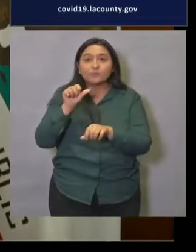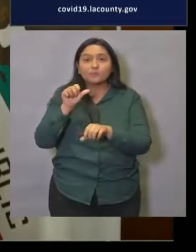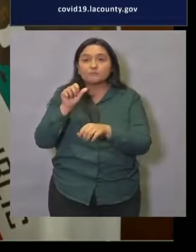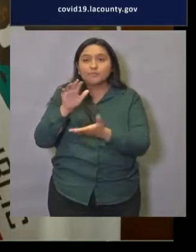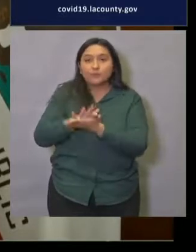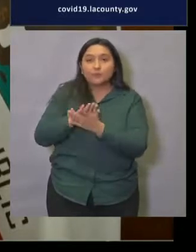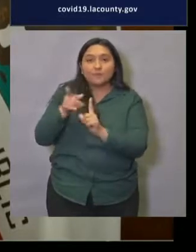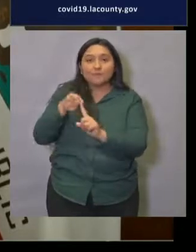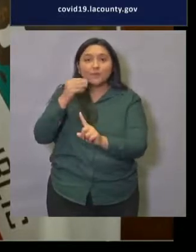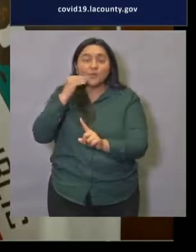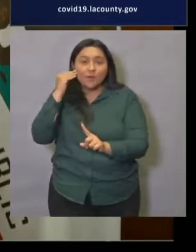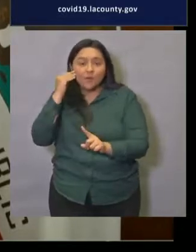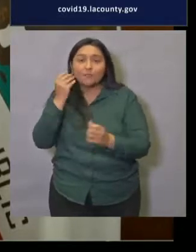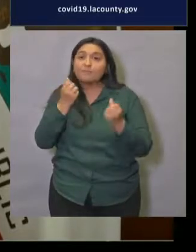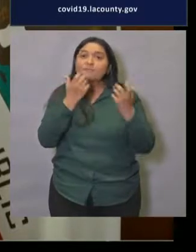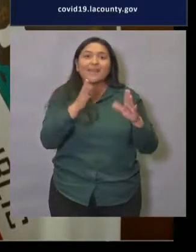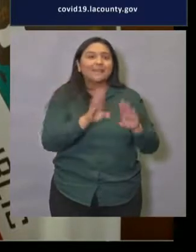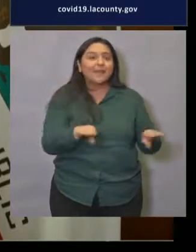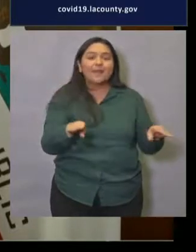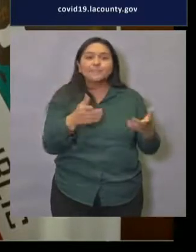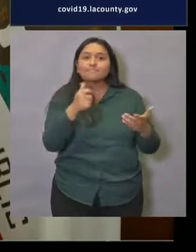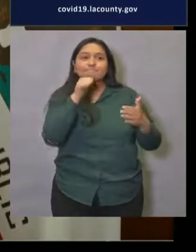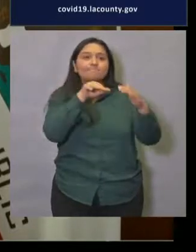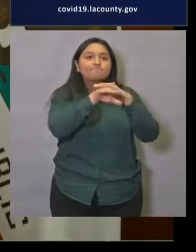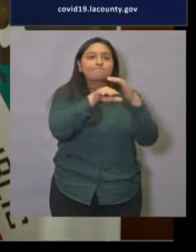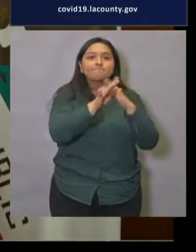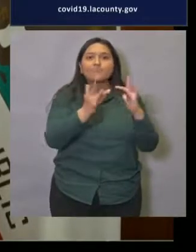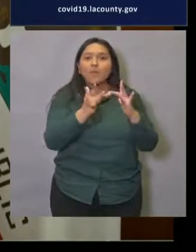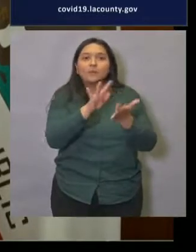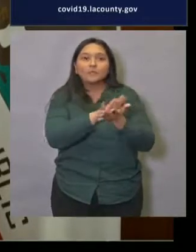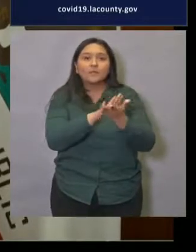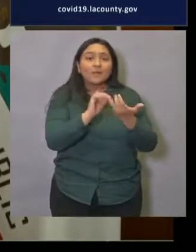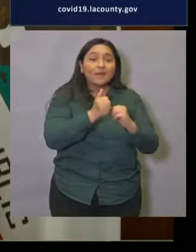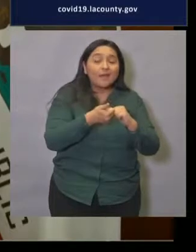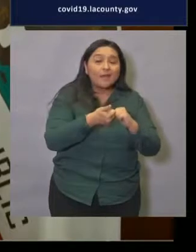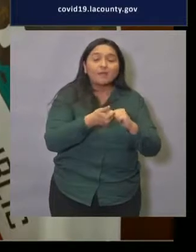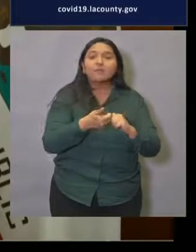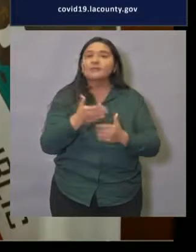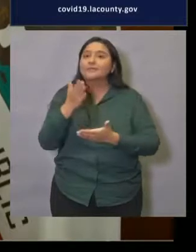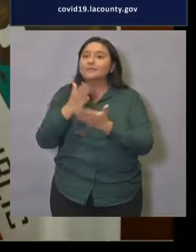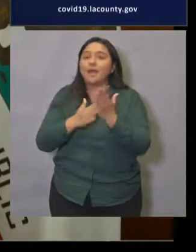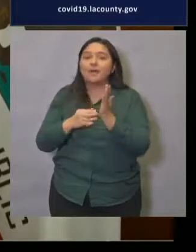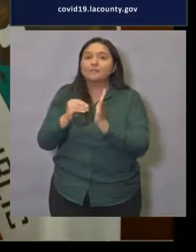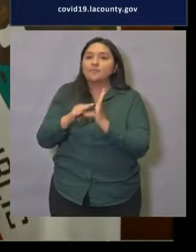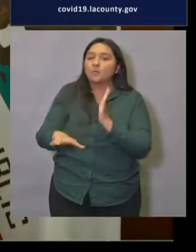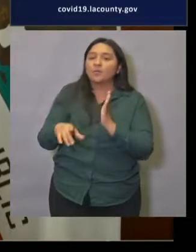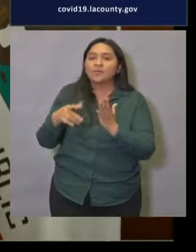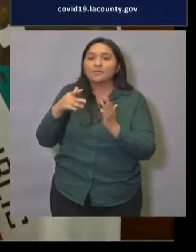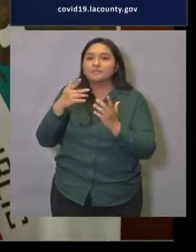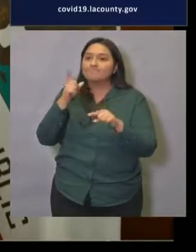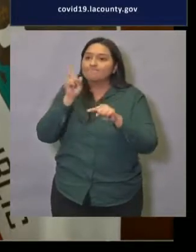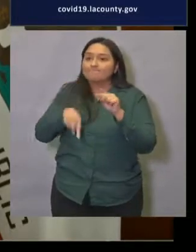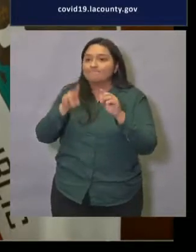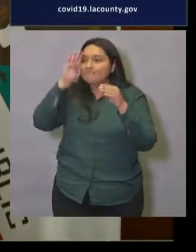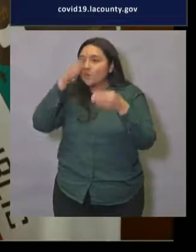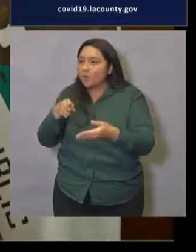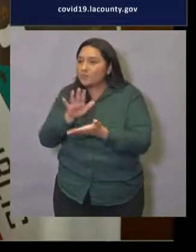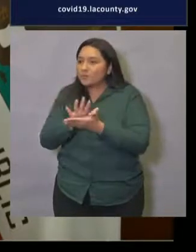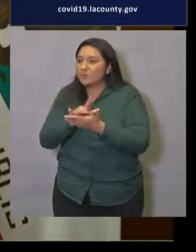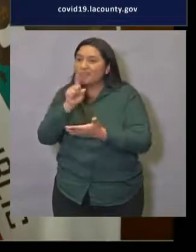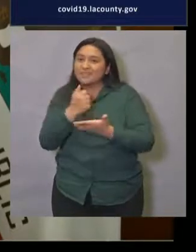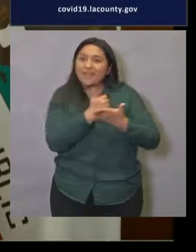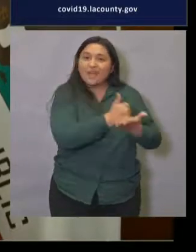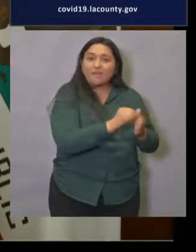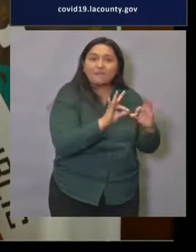para aprender en línea. Otros no podrían estudiar por ayudar a la familia. Quiero asegurar que